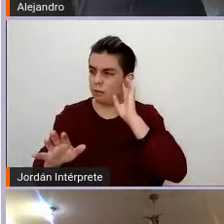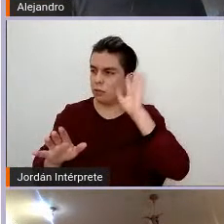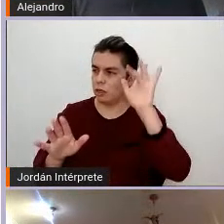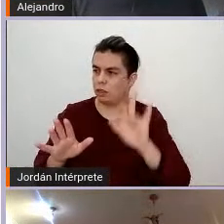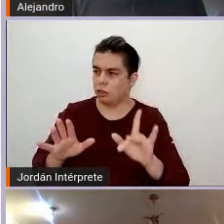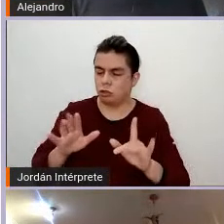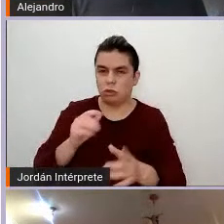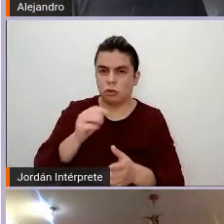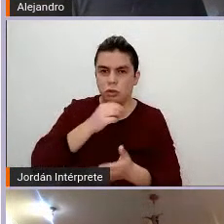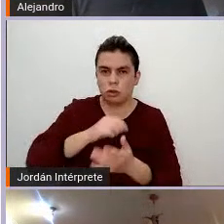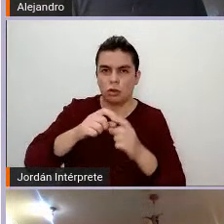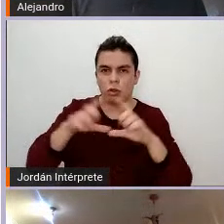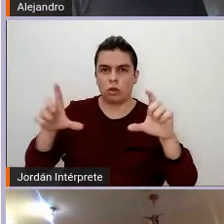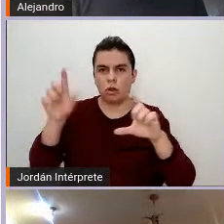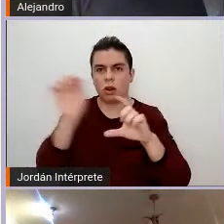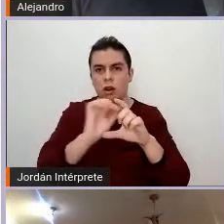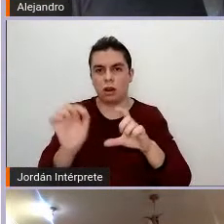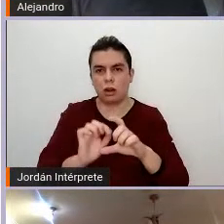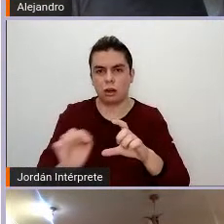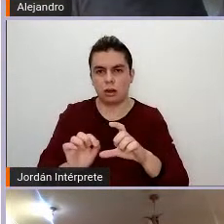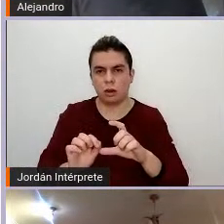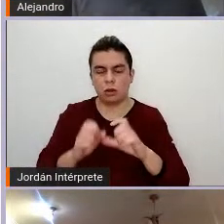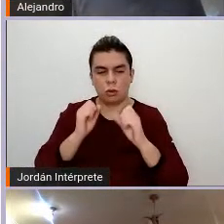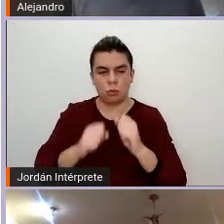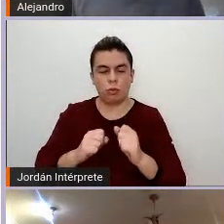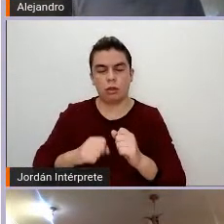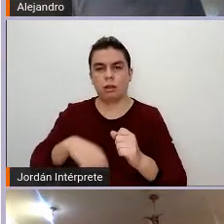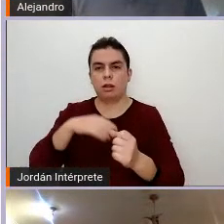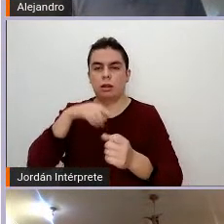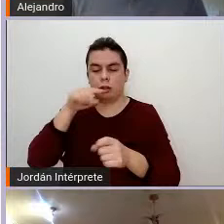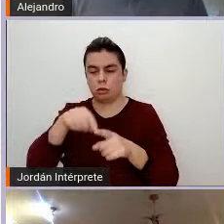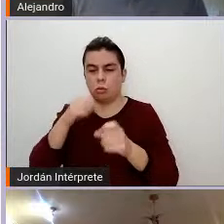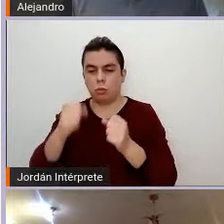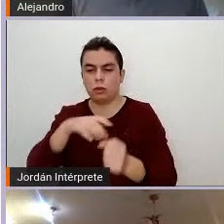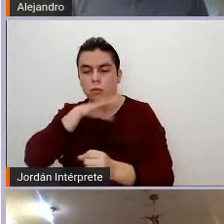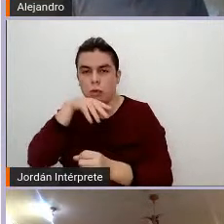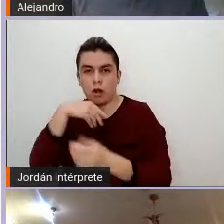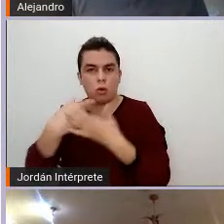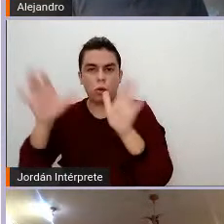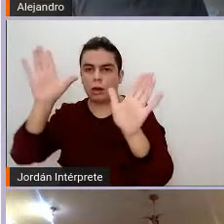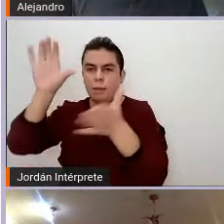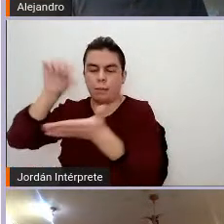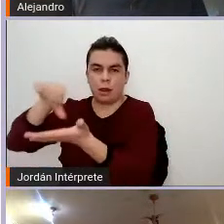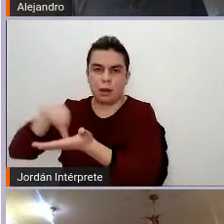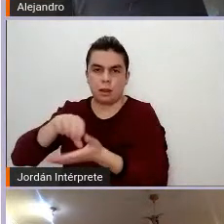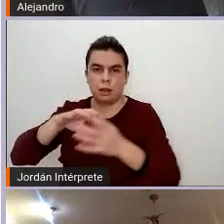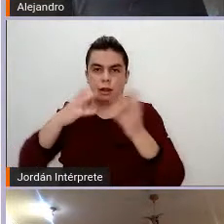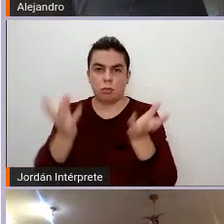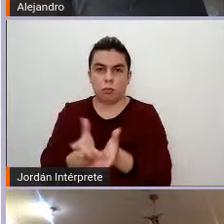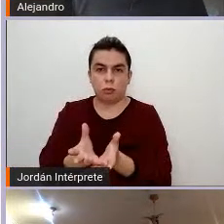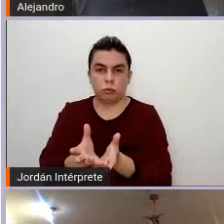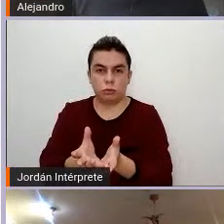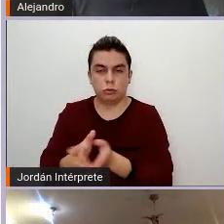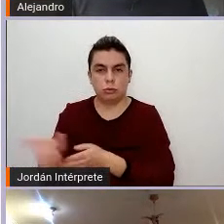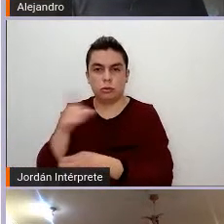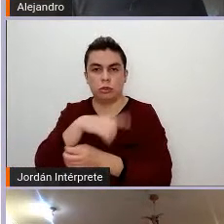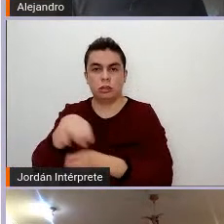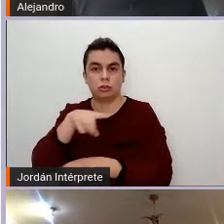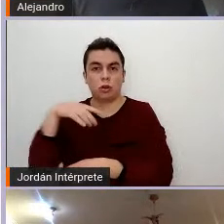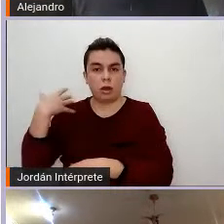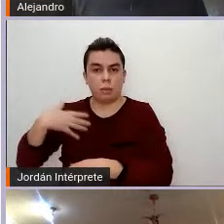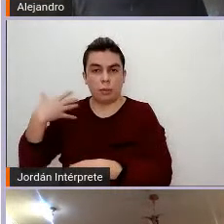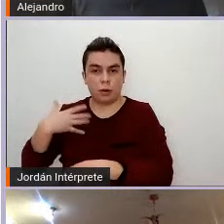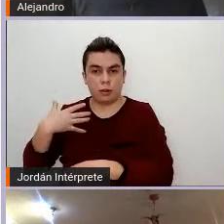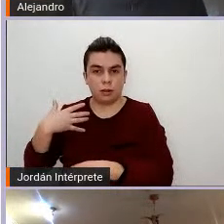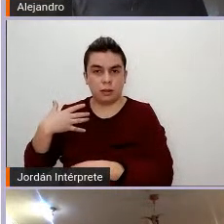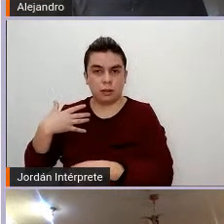que el argumento podía aplicarse a cualquier país del mundo. Esto es muy importante porque evidencia que Violeta